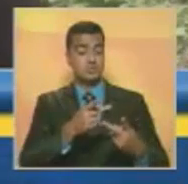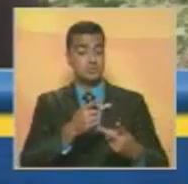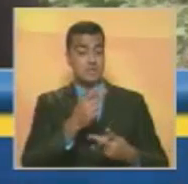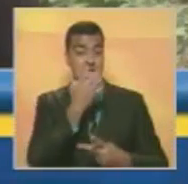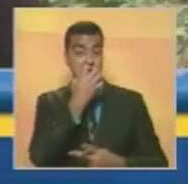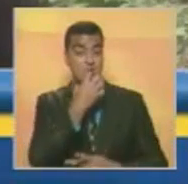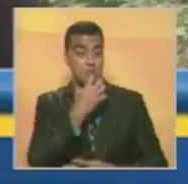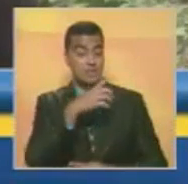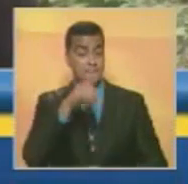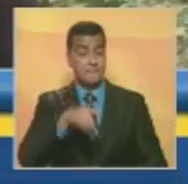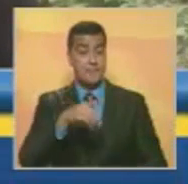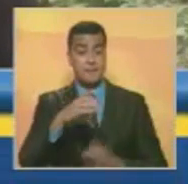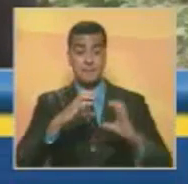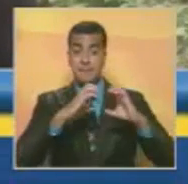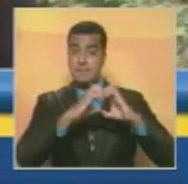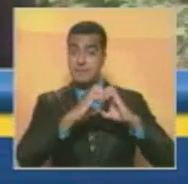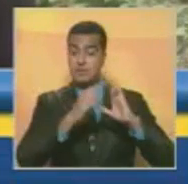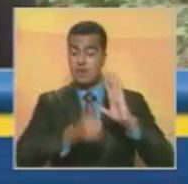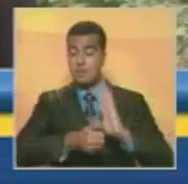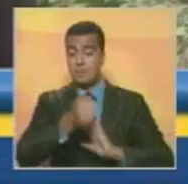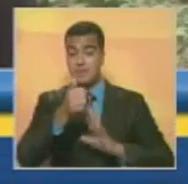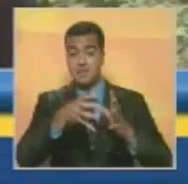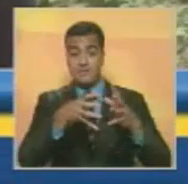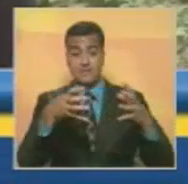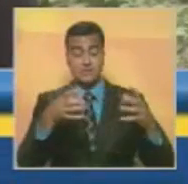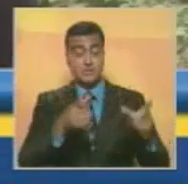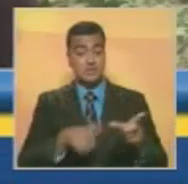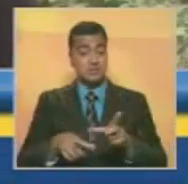pimentón, con lo que han logrado mantener el índice de inflación de